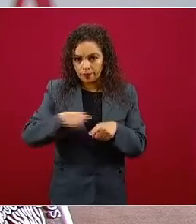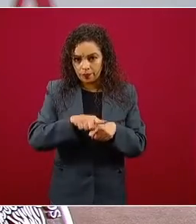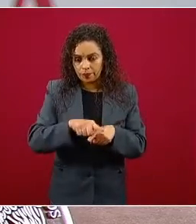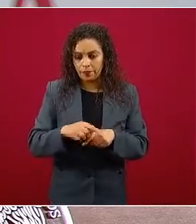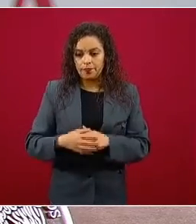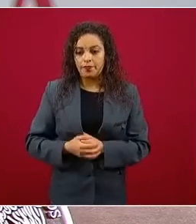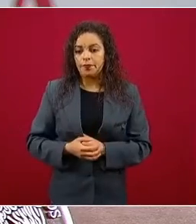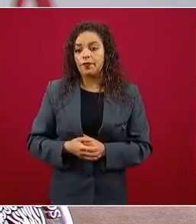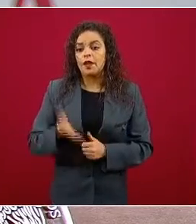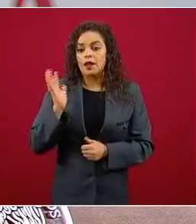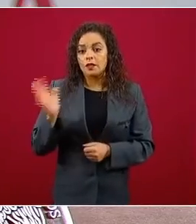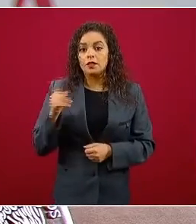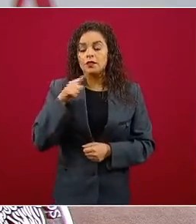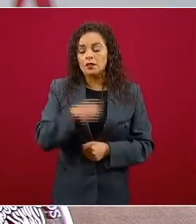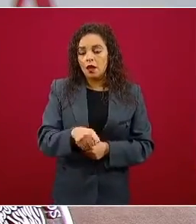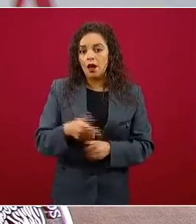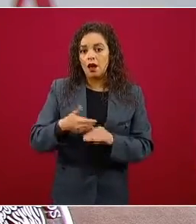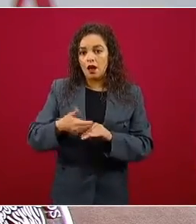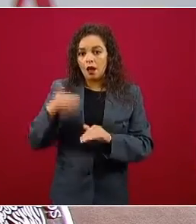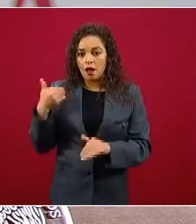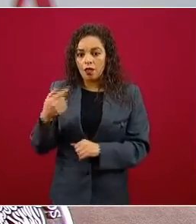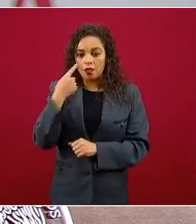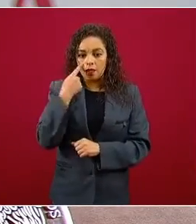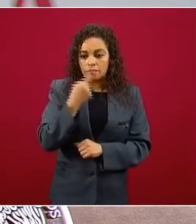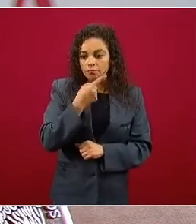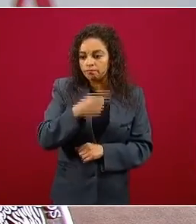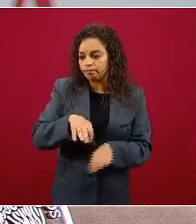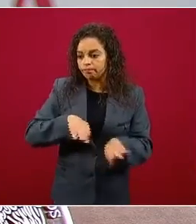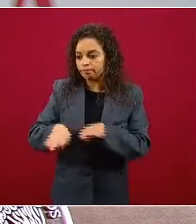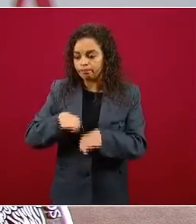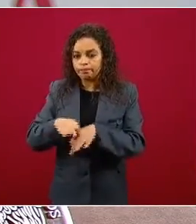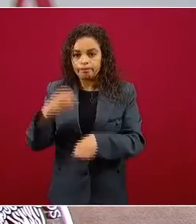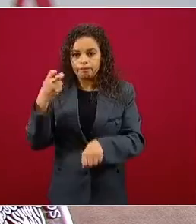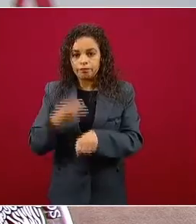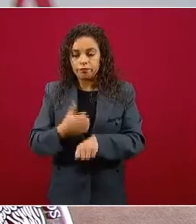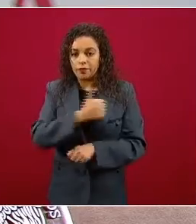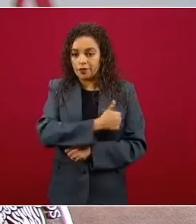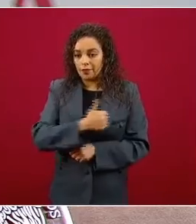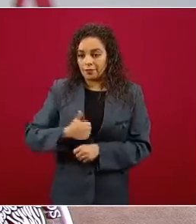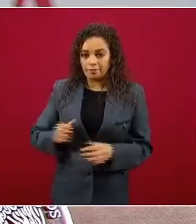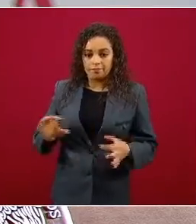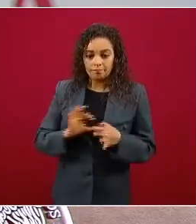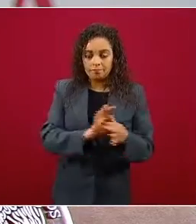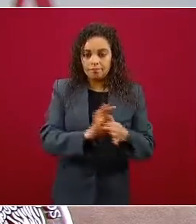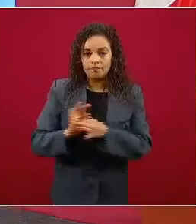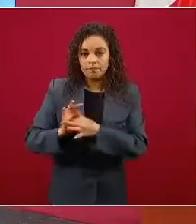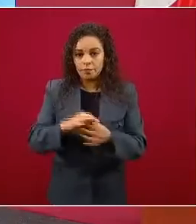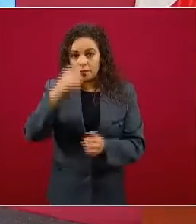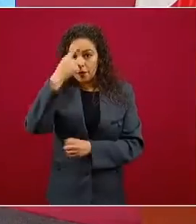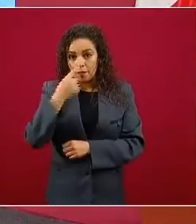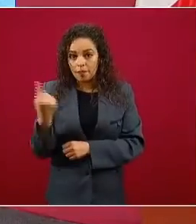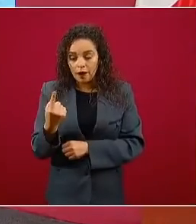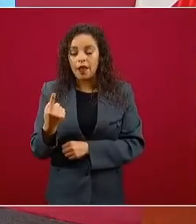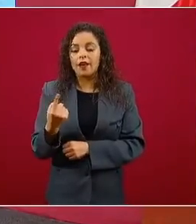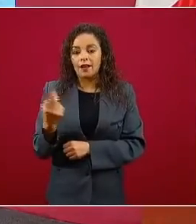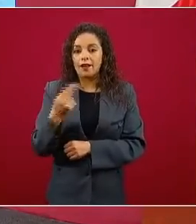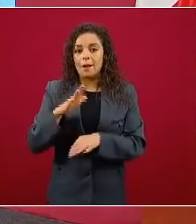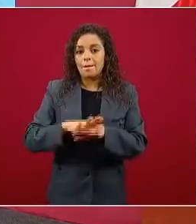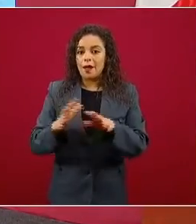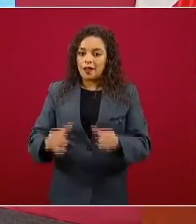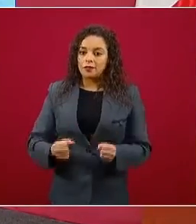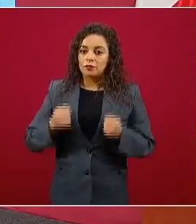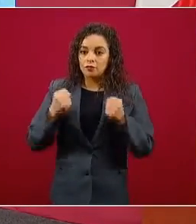Civil. Han hecho una tarea el gobierno del estado y los alcaldes justamente para reforzar que las familias no se ubiquen